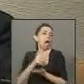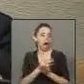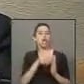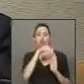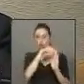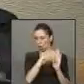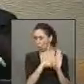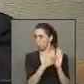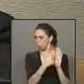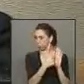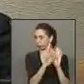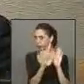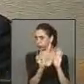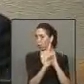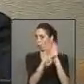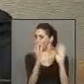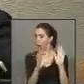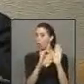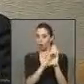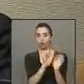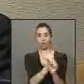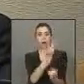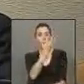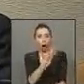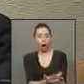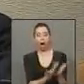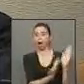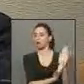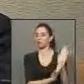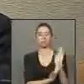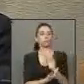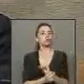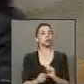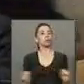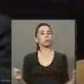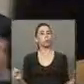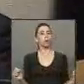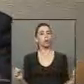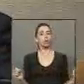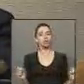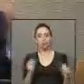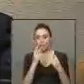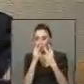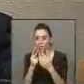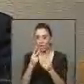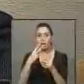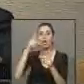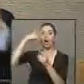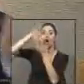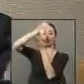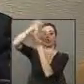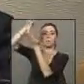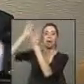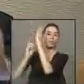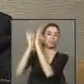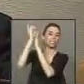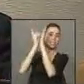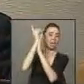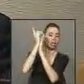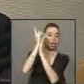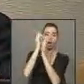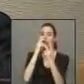concretas, claras, que hay un código del trabajo, aún así no podríamos sostener, ante la realidad de otros países más desarrollados o